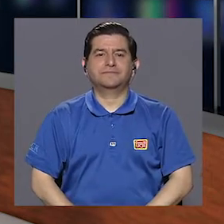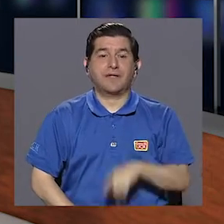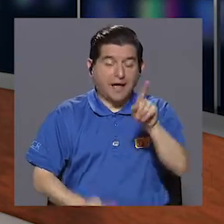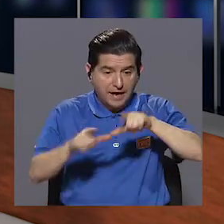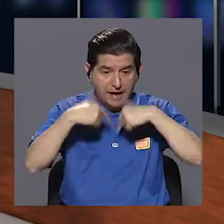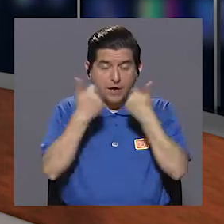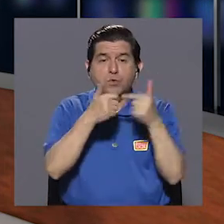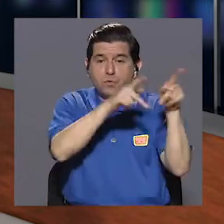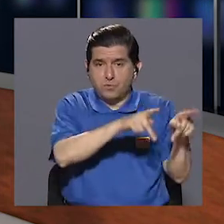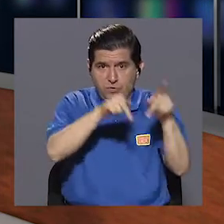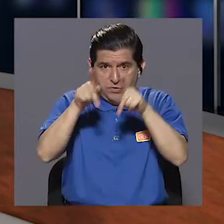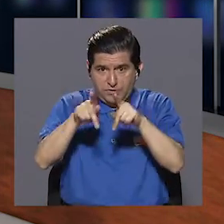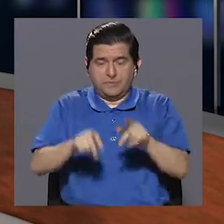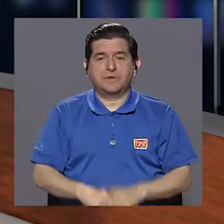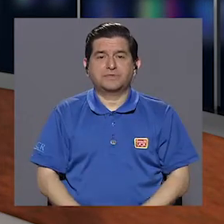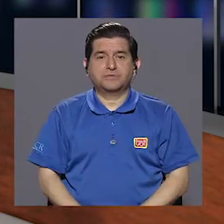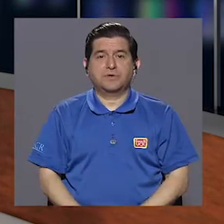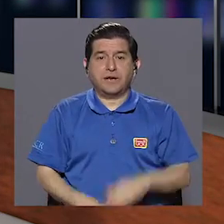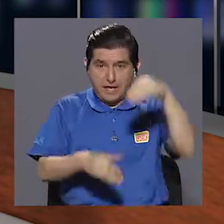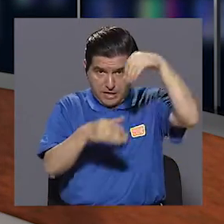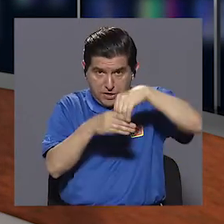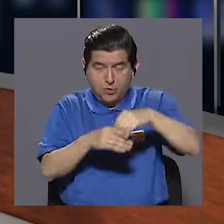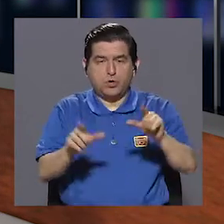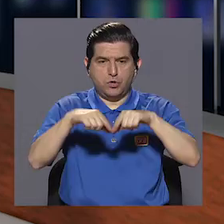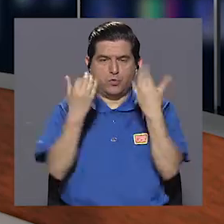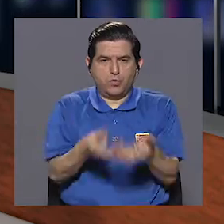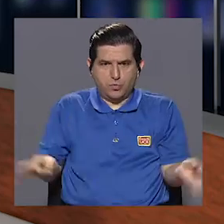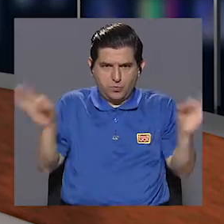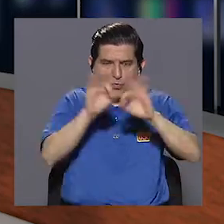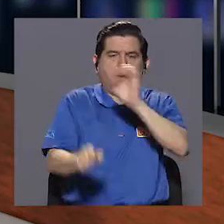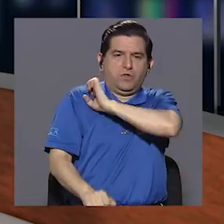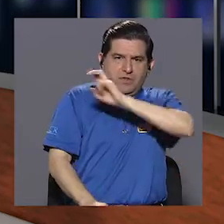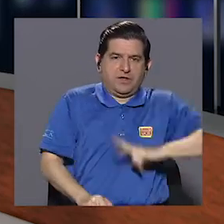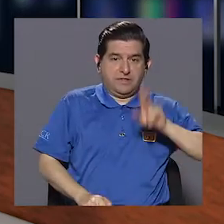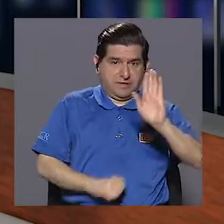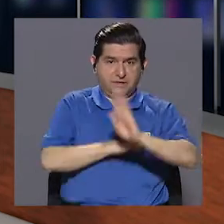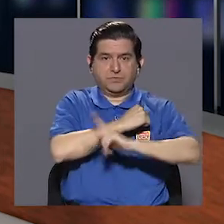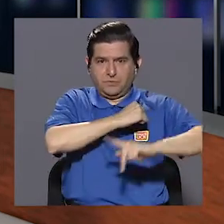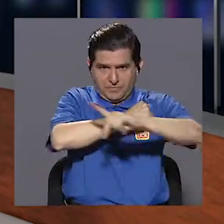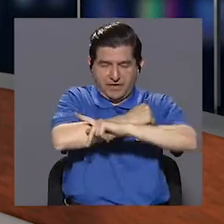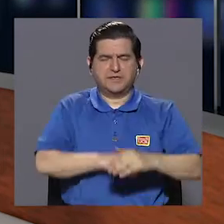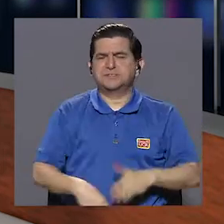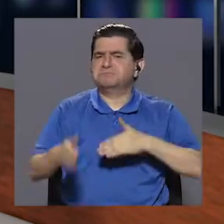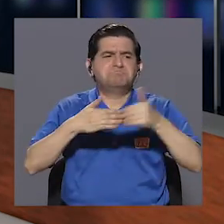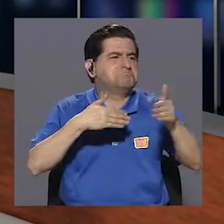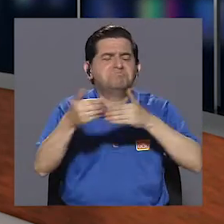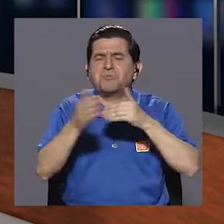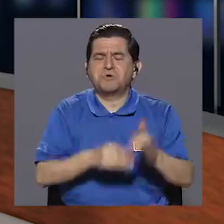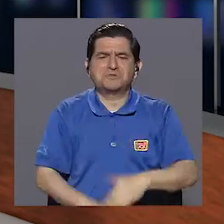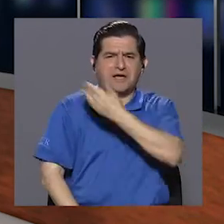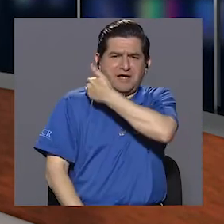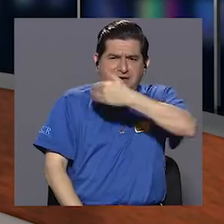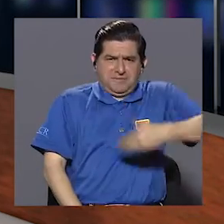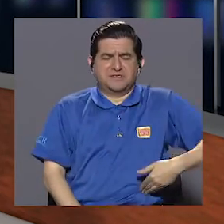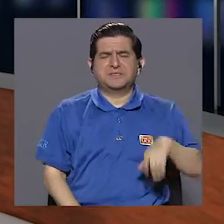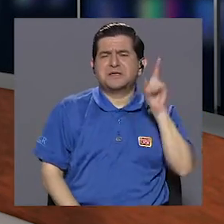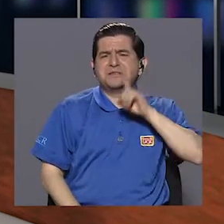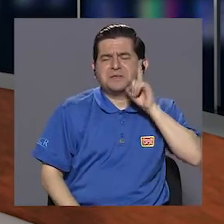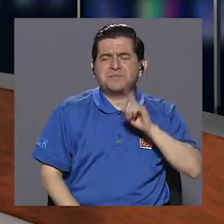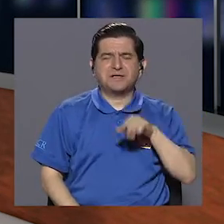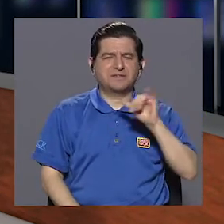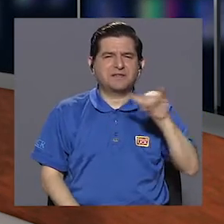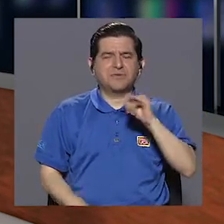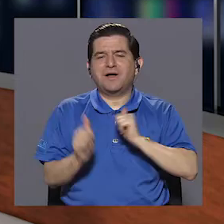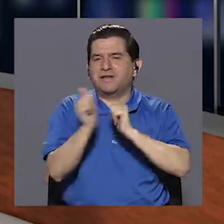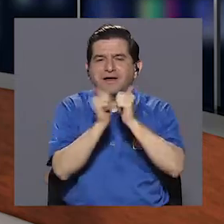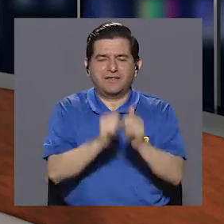esta base de partidarios, en cuenta un amplio sector evangélico del país, poco le importa si el presidente miente por